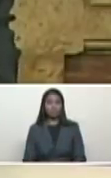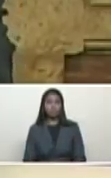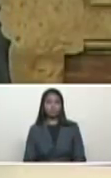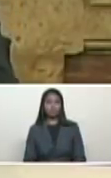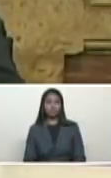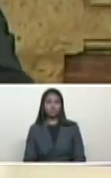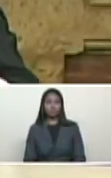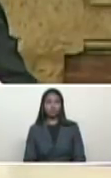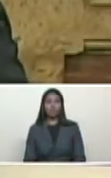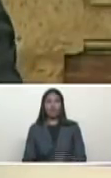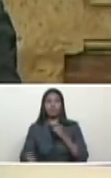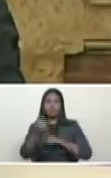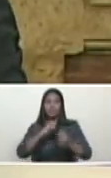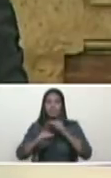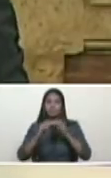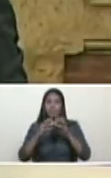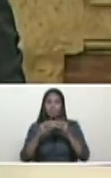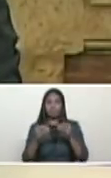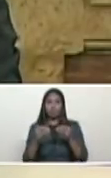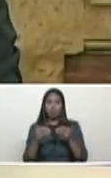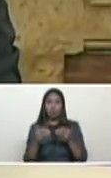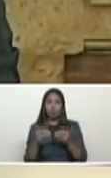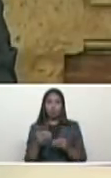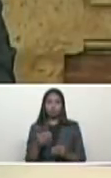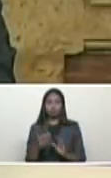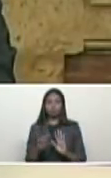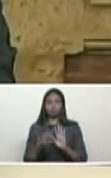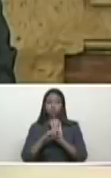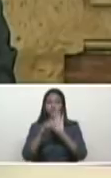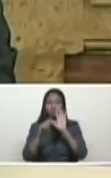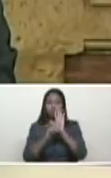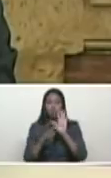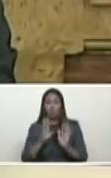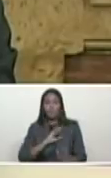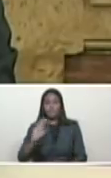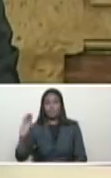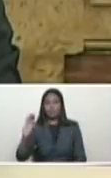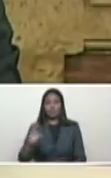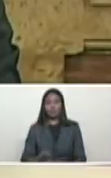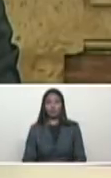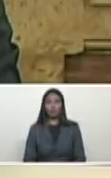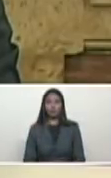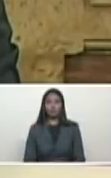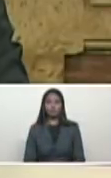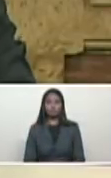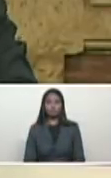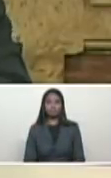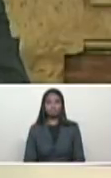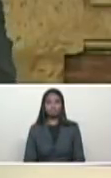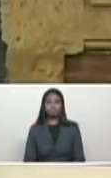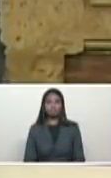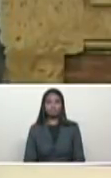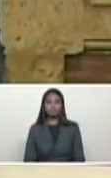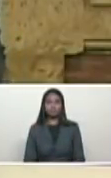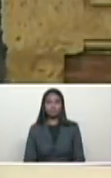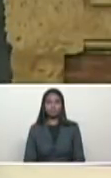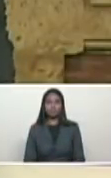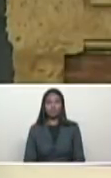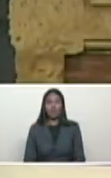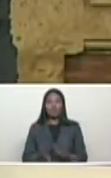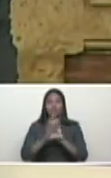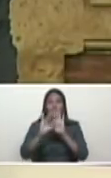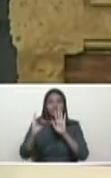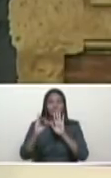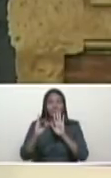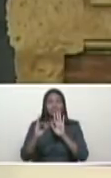en defensa de nuestra patria en defensa de nuestra constitución